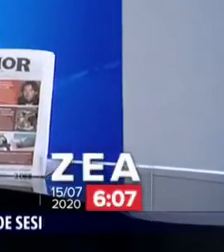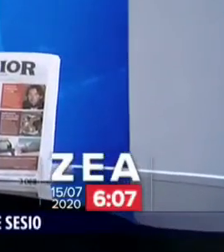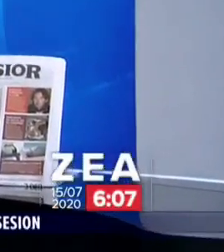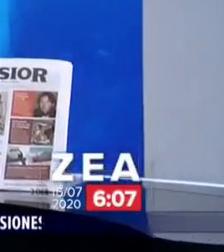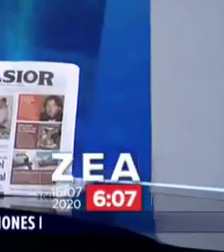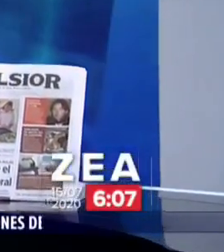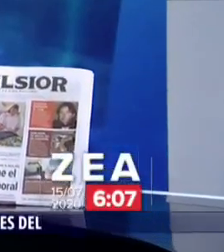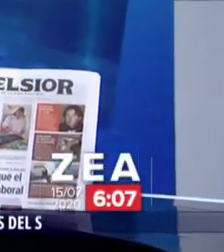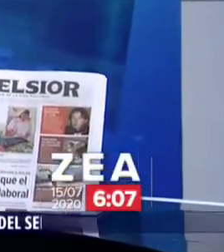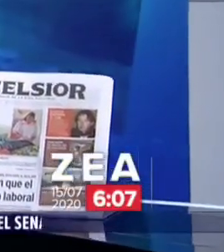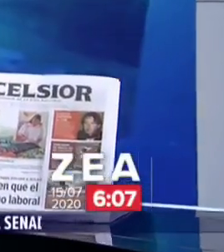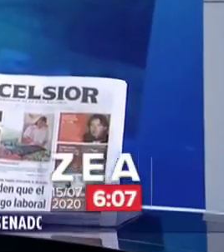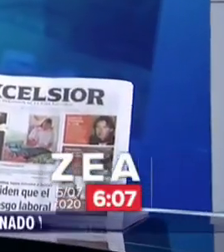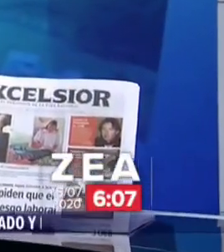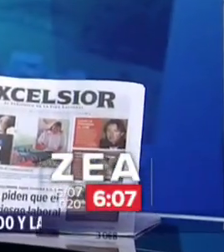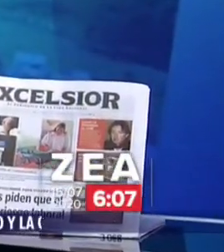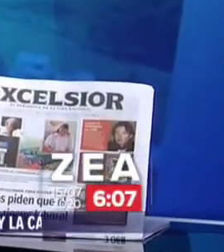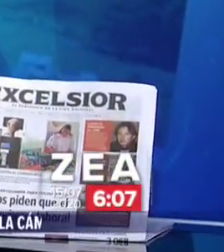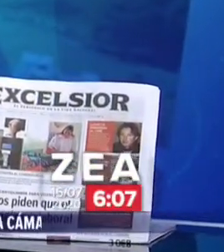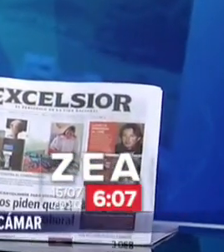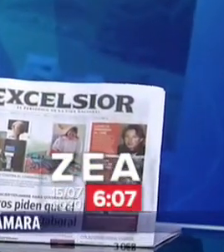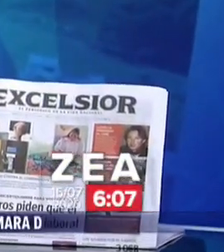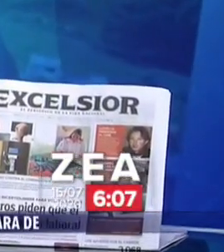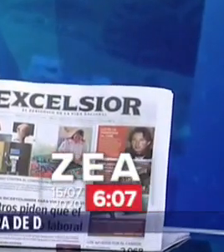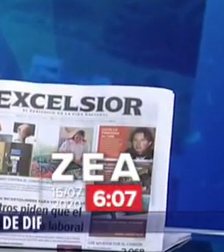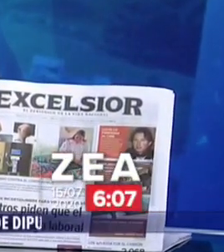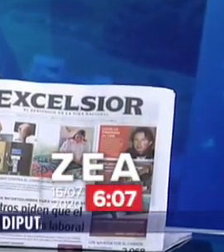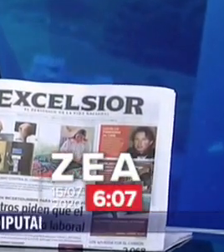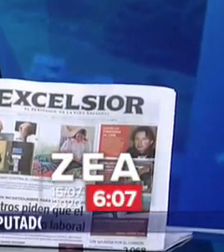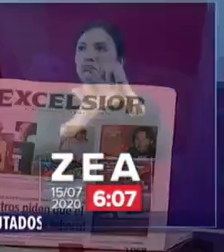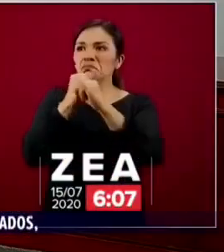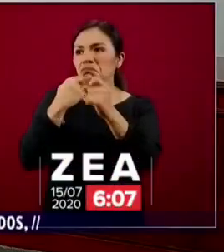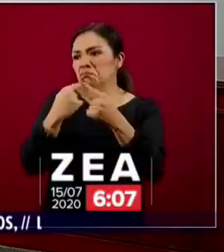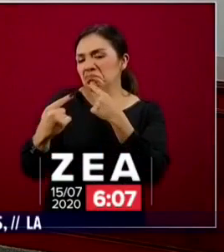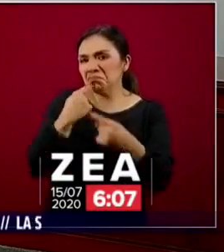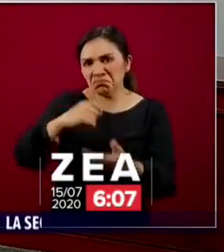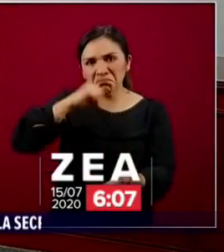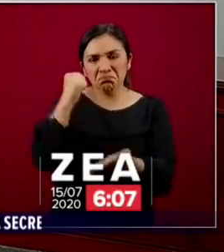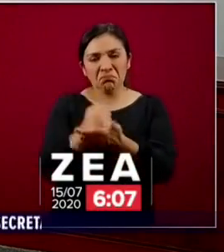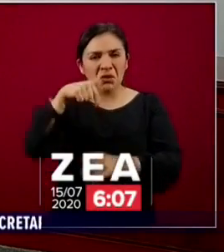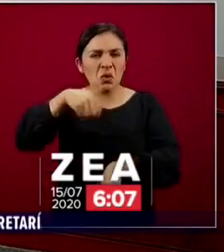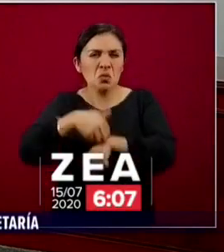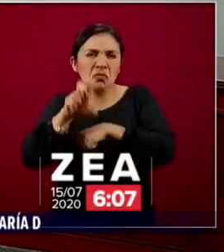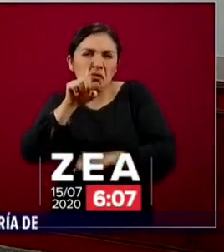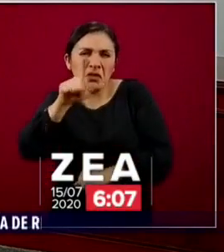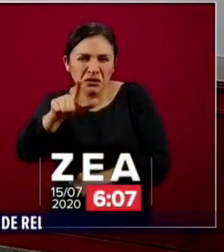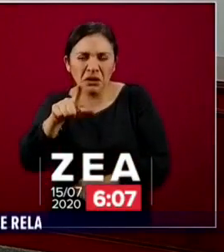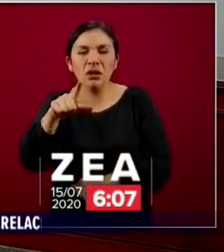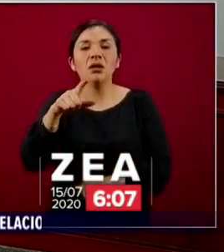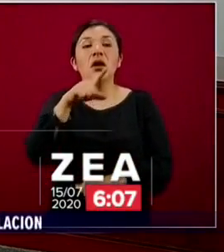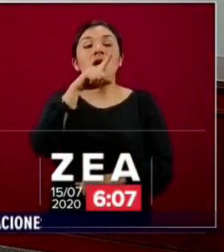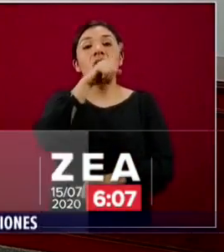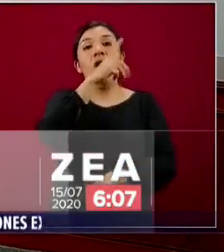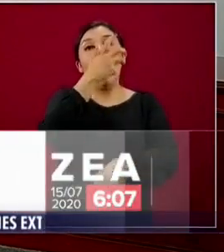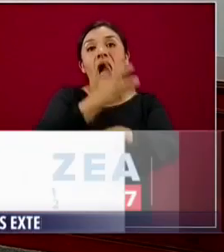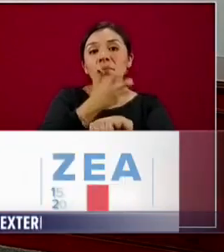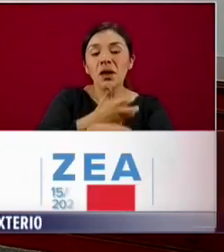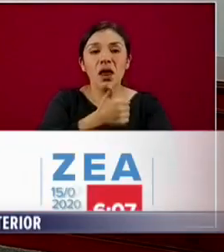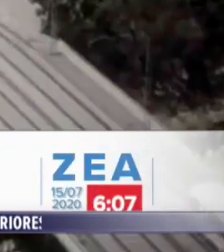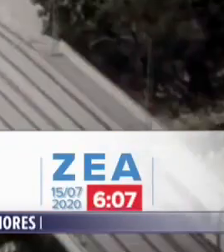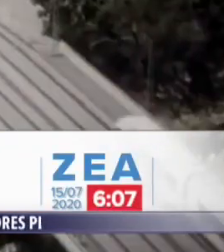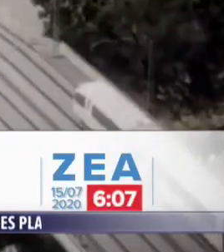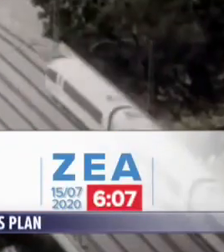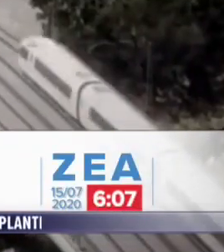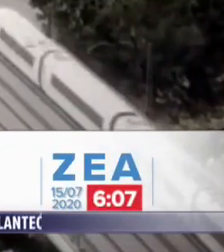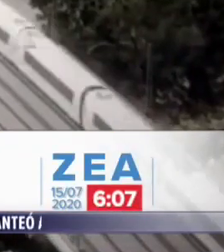Y antes de que finalice este año, el gobierno federal lanzará licitaciones para retomar la construcción del Tren México-Querétaro-León y terminar la obra del Tren Toluca-México,